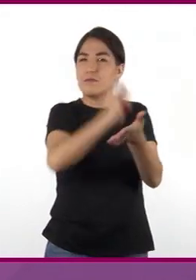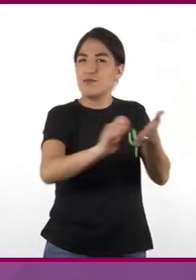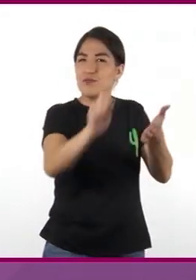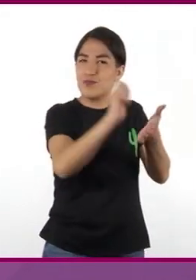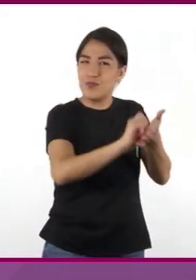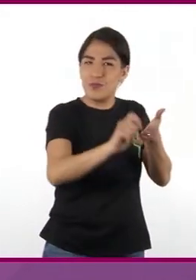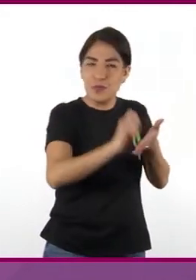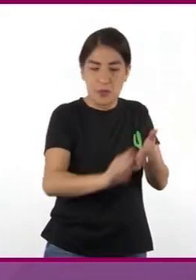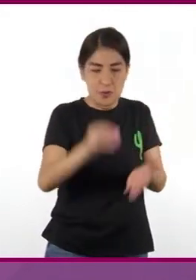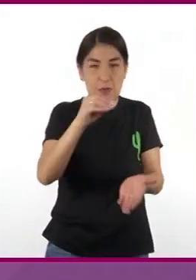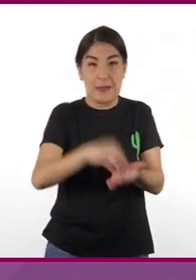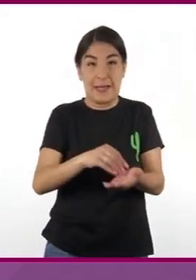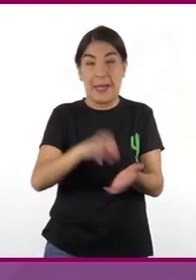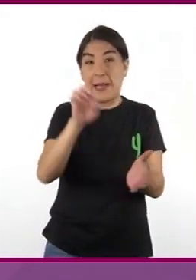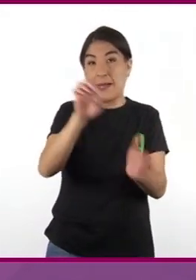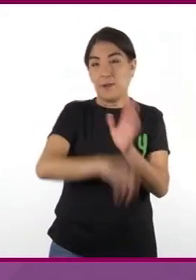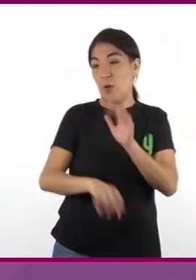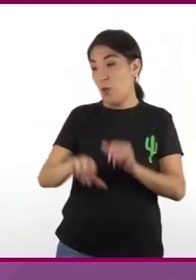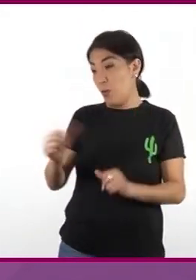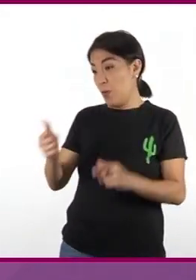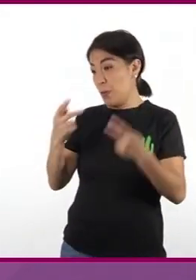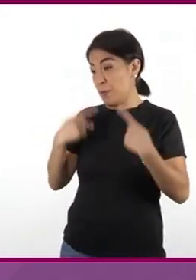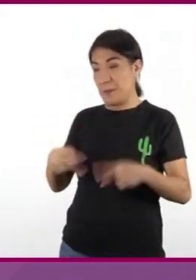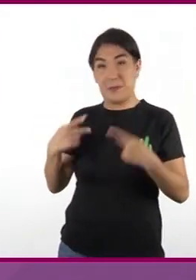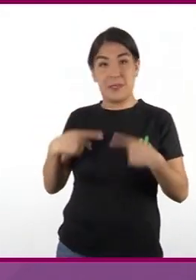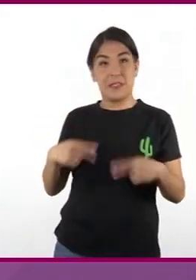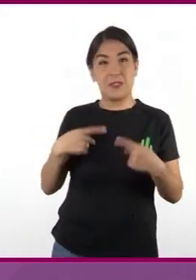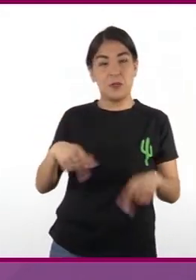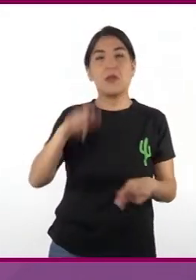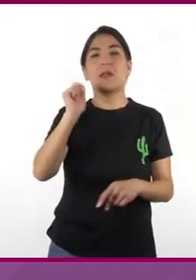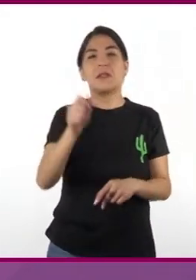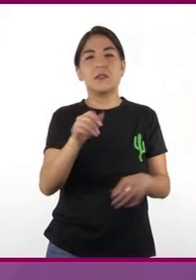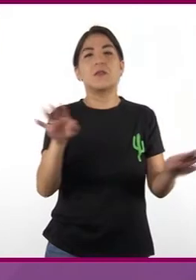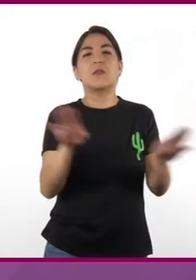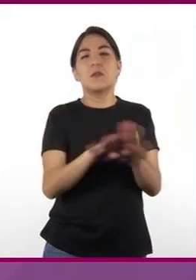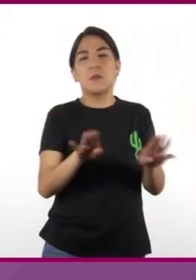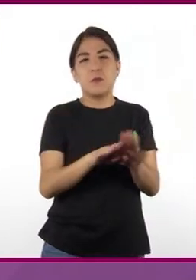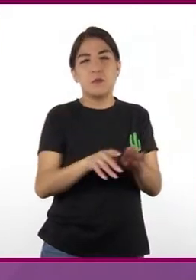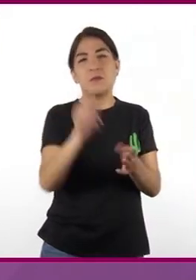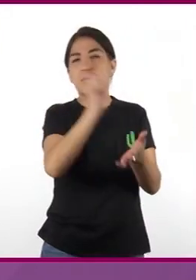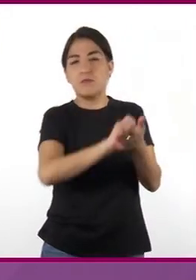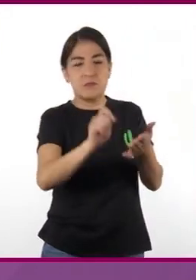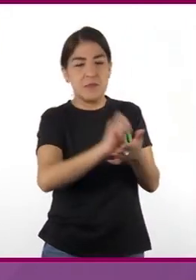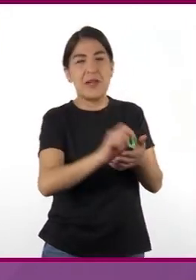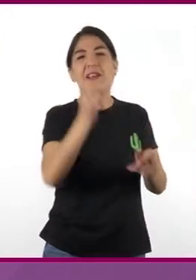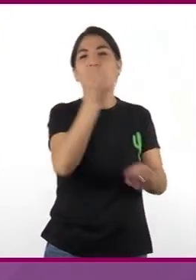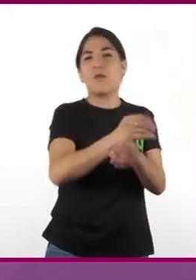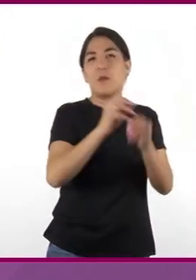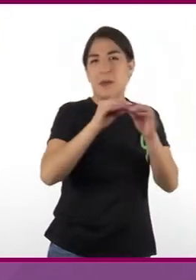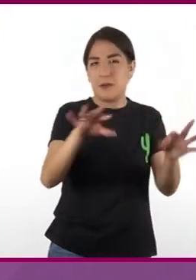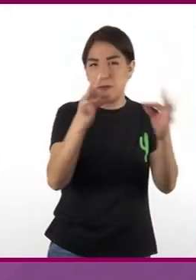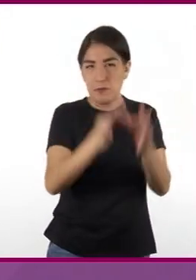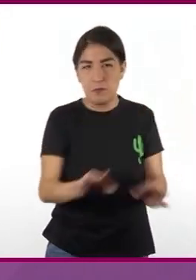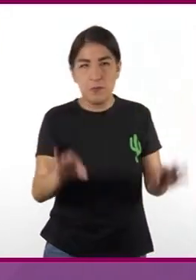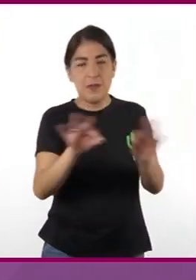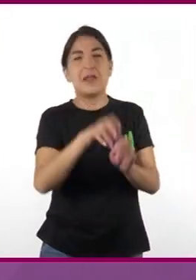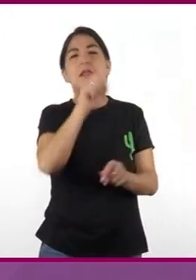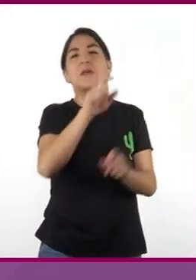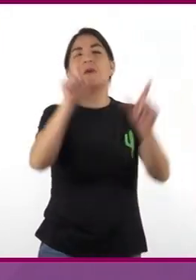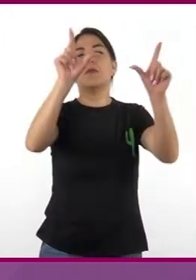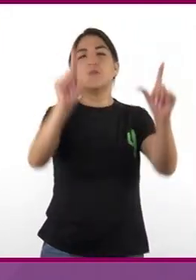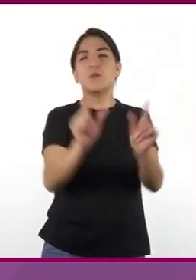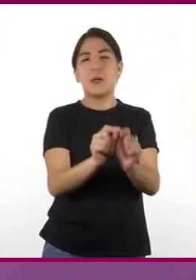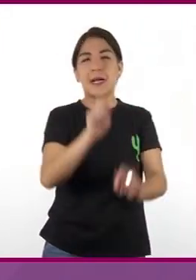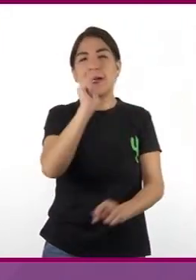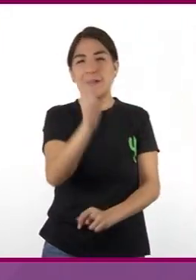una tercera persona, el prólogo se caracteriza por aportar información relevante y de manera sintética sobre